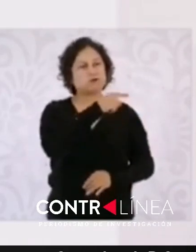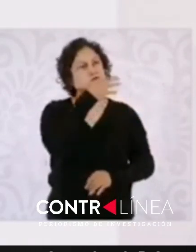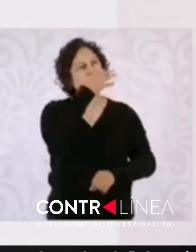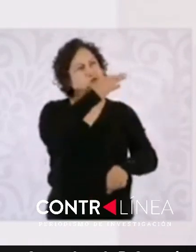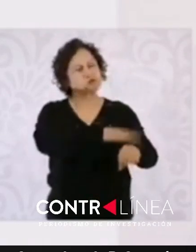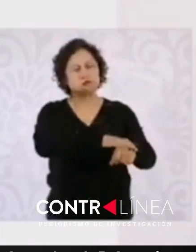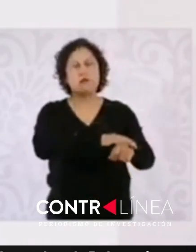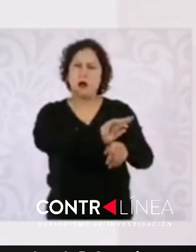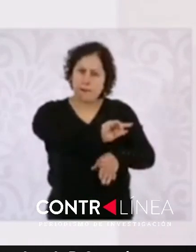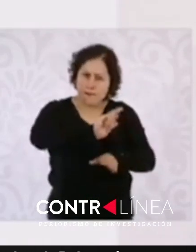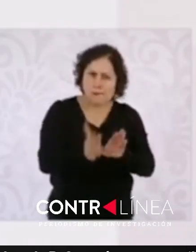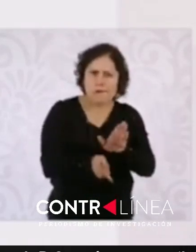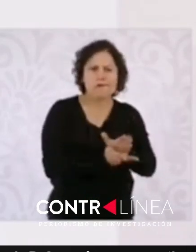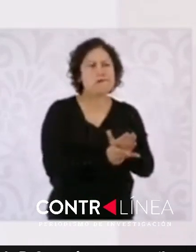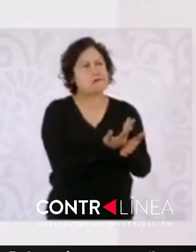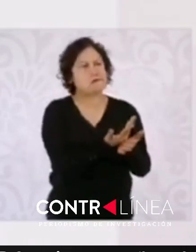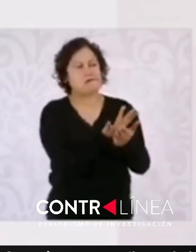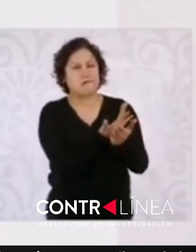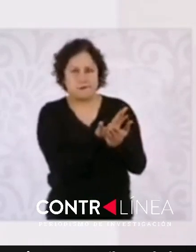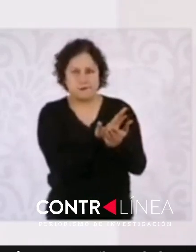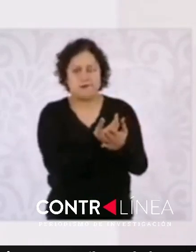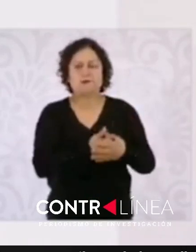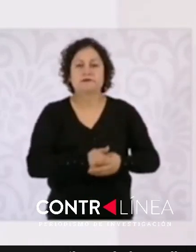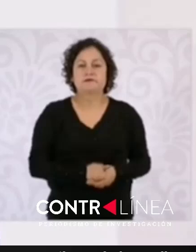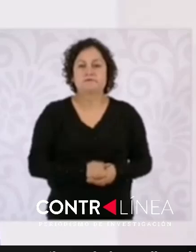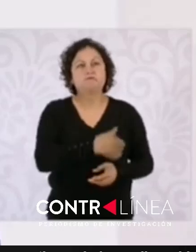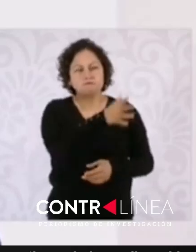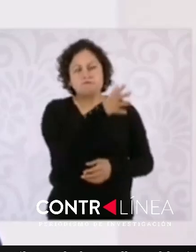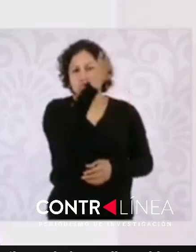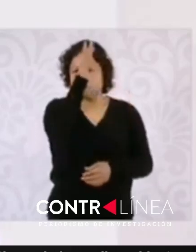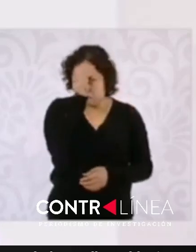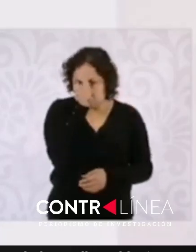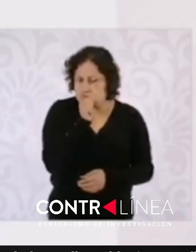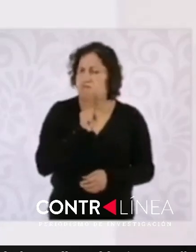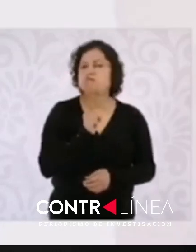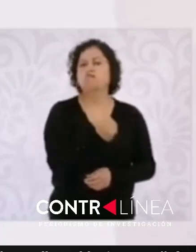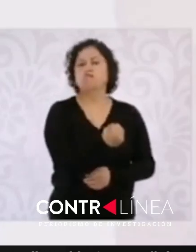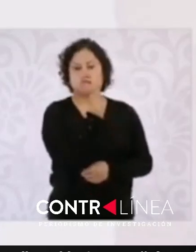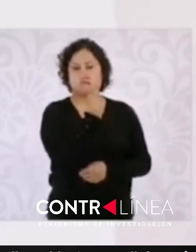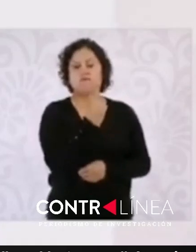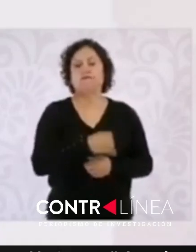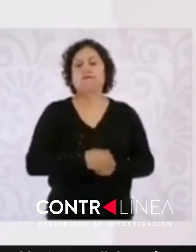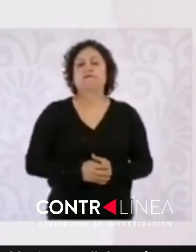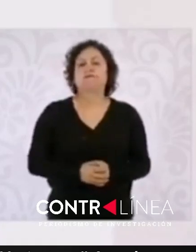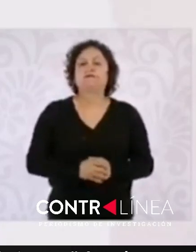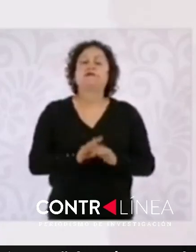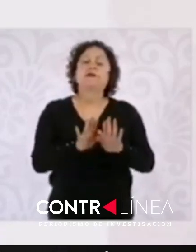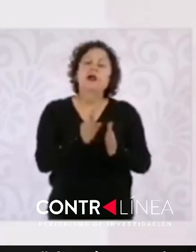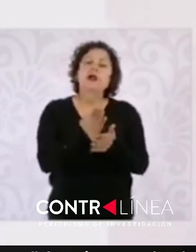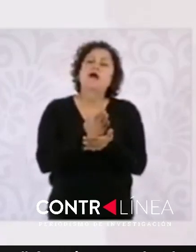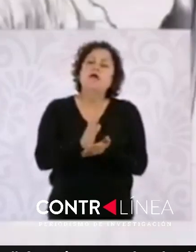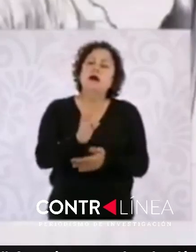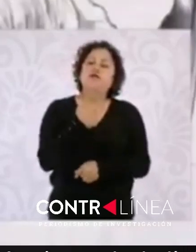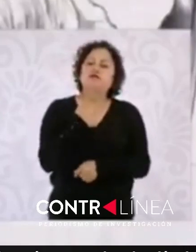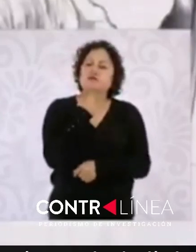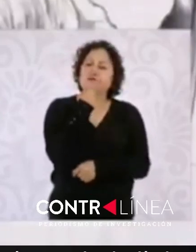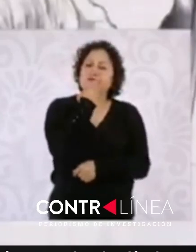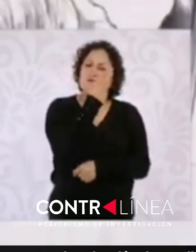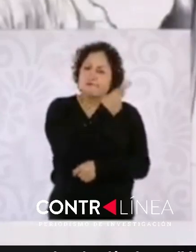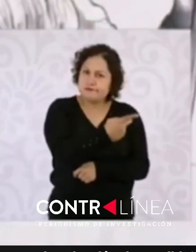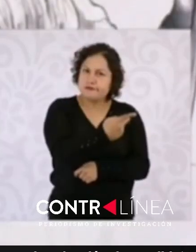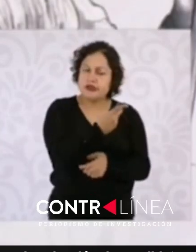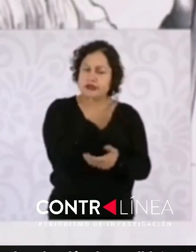Entonces, en este caso llegamos a ese acuerdo, pero también le expliqué pues la gravedad de la cantidad